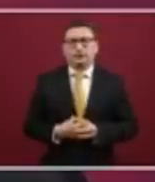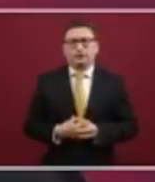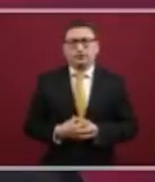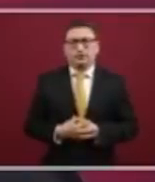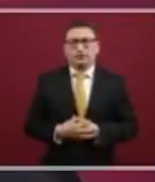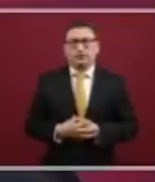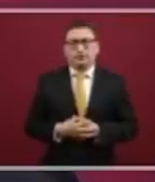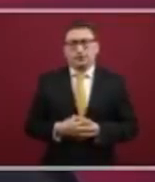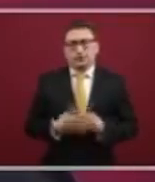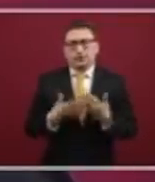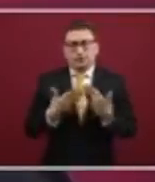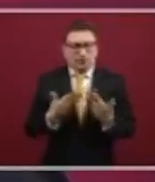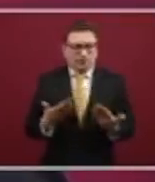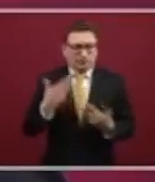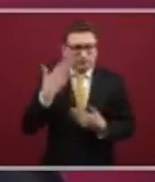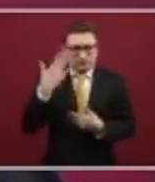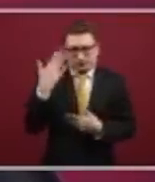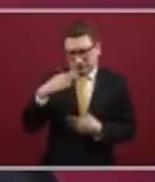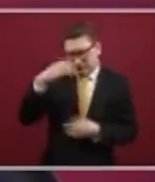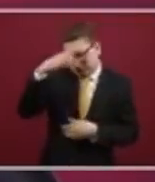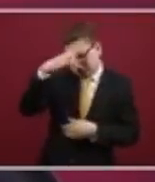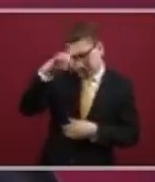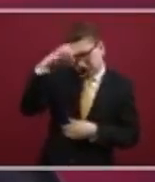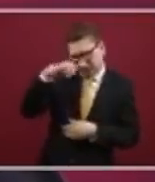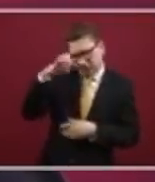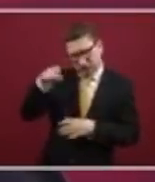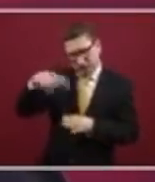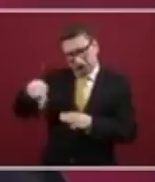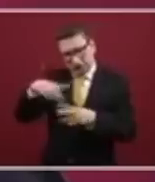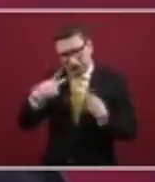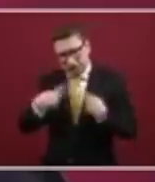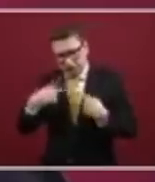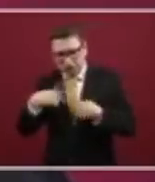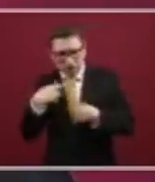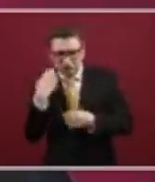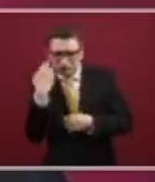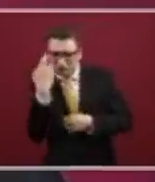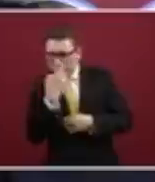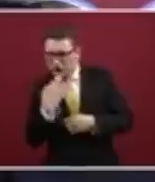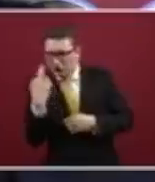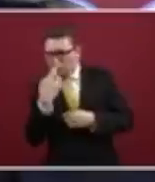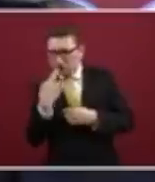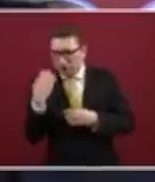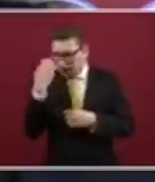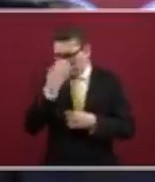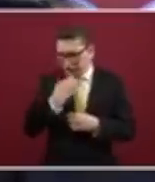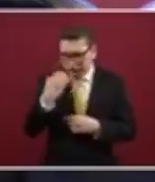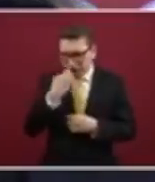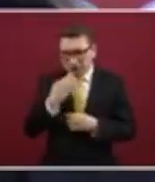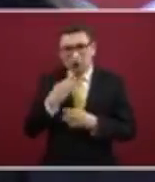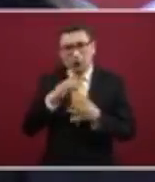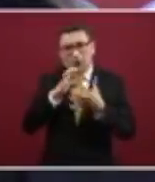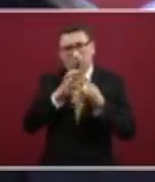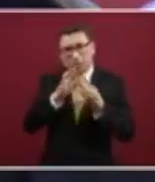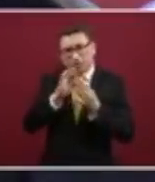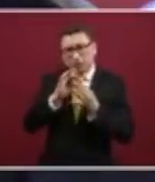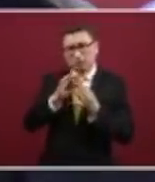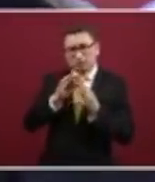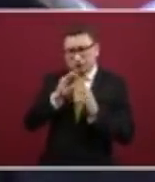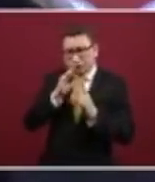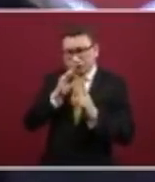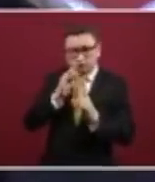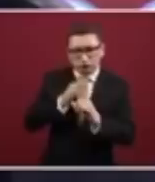los analistas, los llamados expertos, pues no son tan objetivos ni